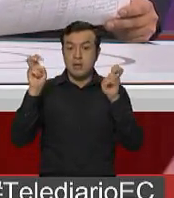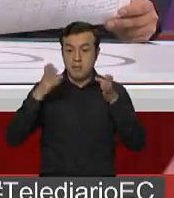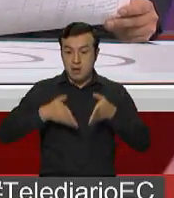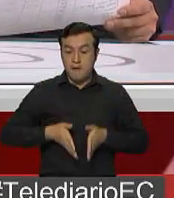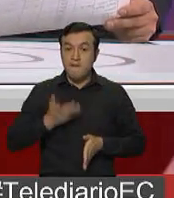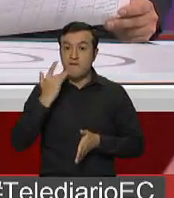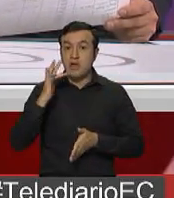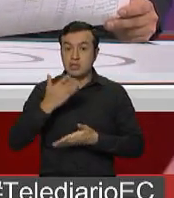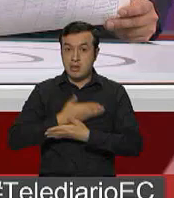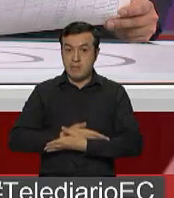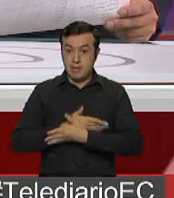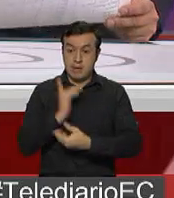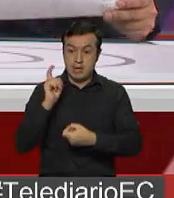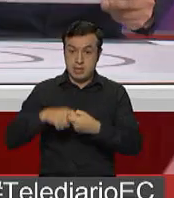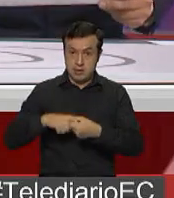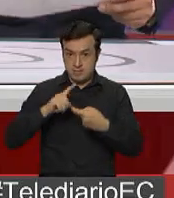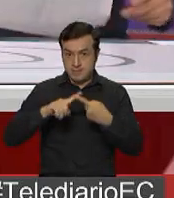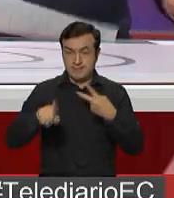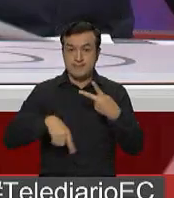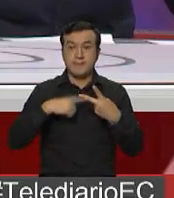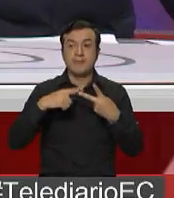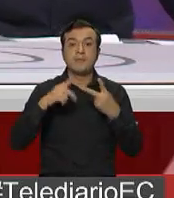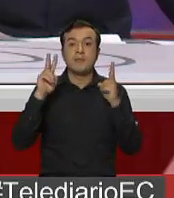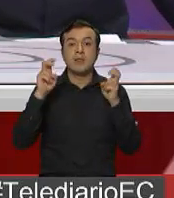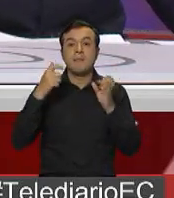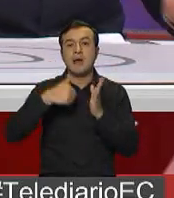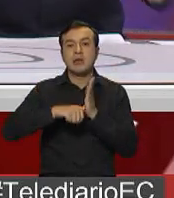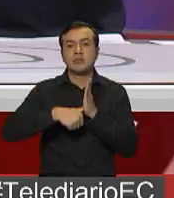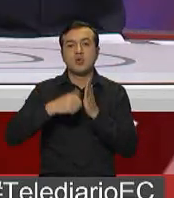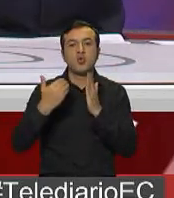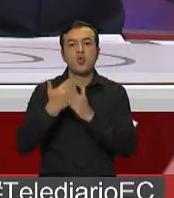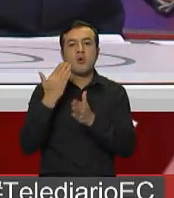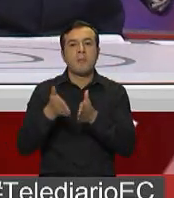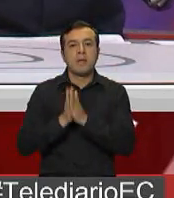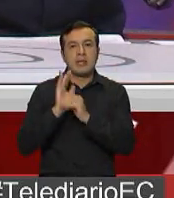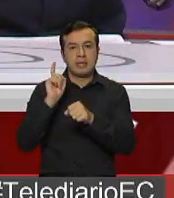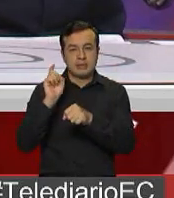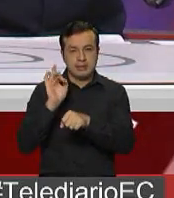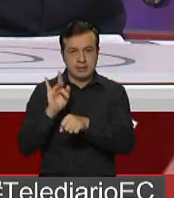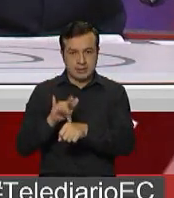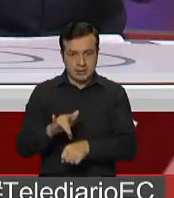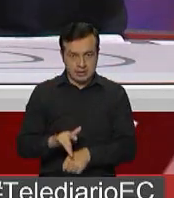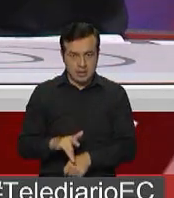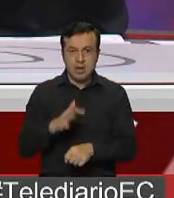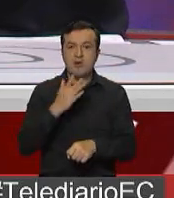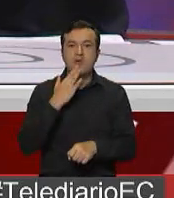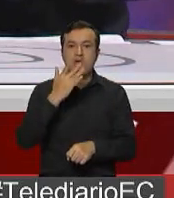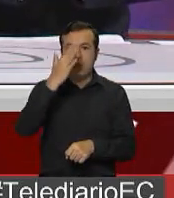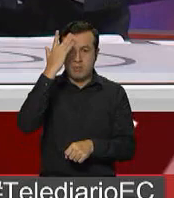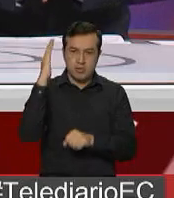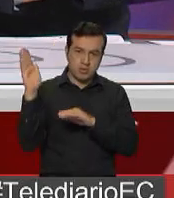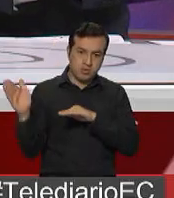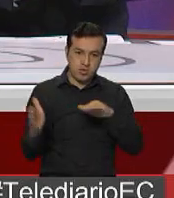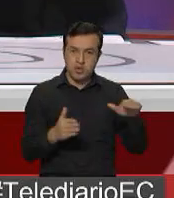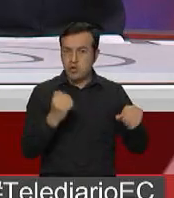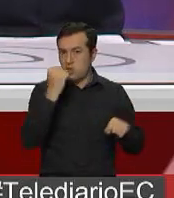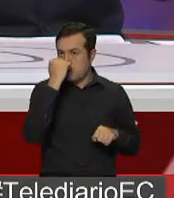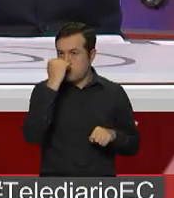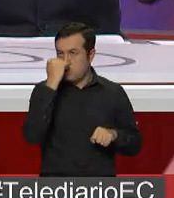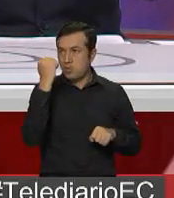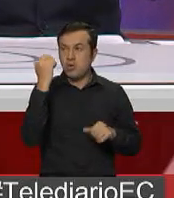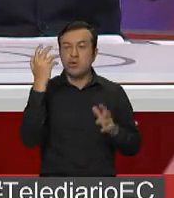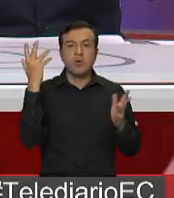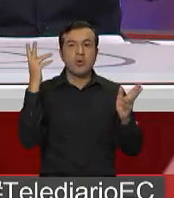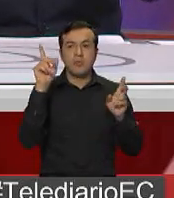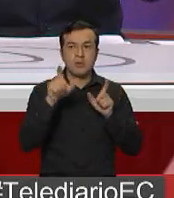de nacimiento y también lo que tiene que ver con cedulación. Esto dentro del color amarillo. Pero dentro del color rojo, director, ¿qué es lo que tiene